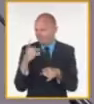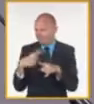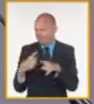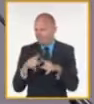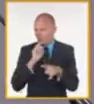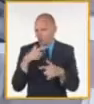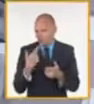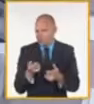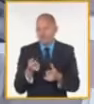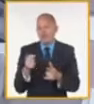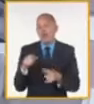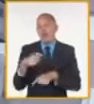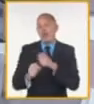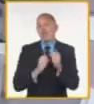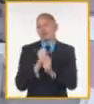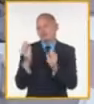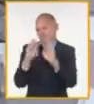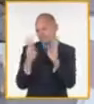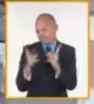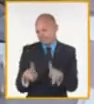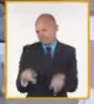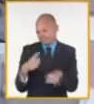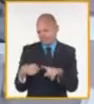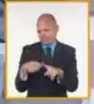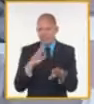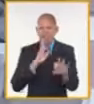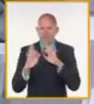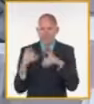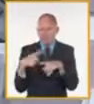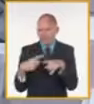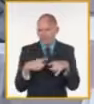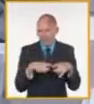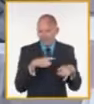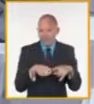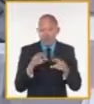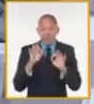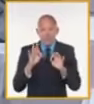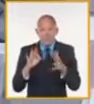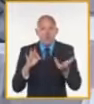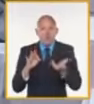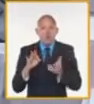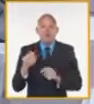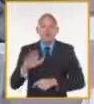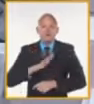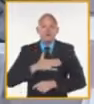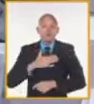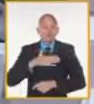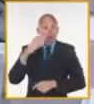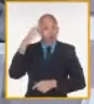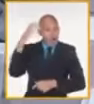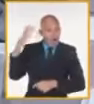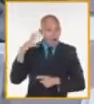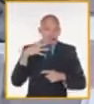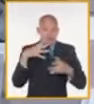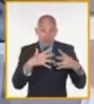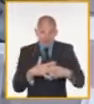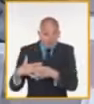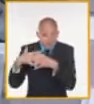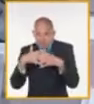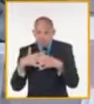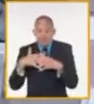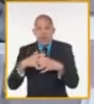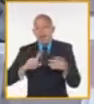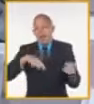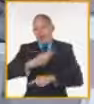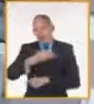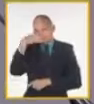este componente de la política agresiva de Estados Unidos y de quienes promueven esa política en ese en ese país gracias